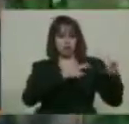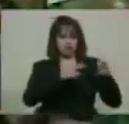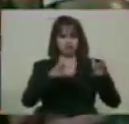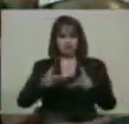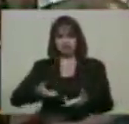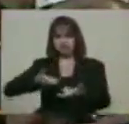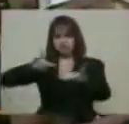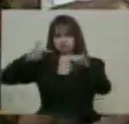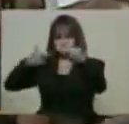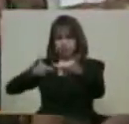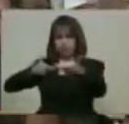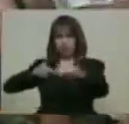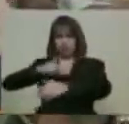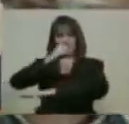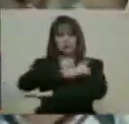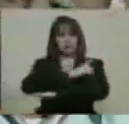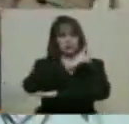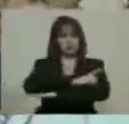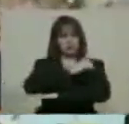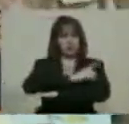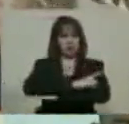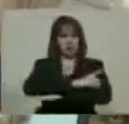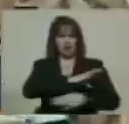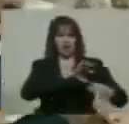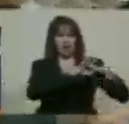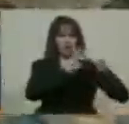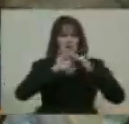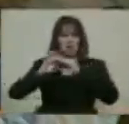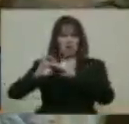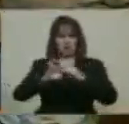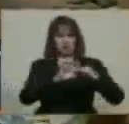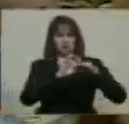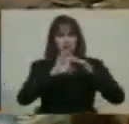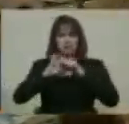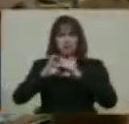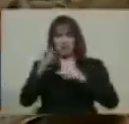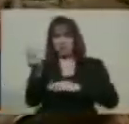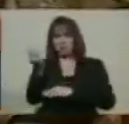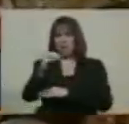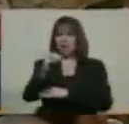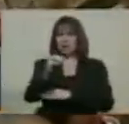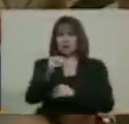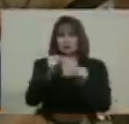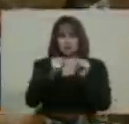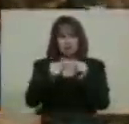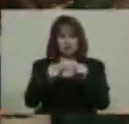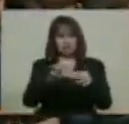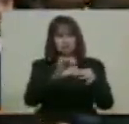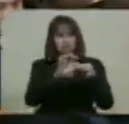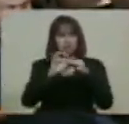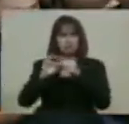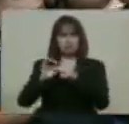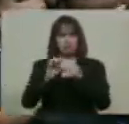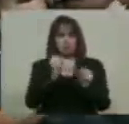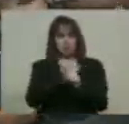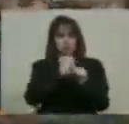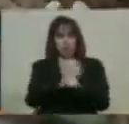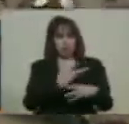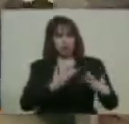más disciplinada, cada vez más unida, cada vez más cohesionada.